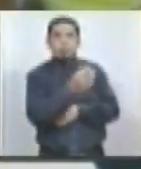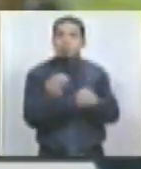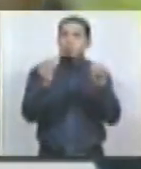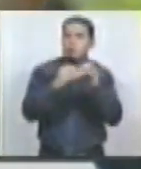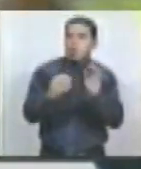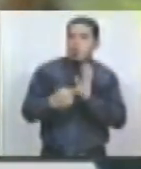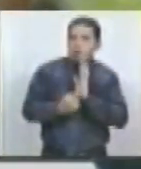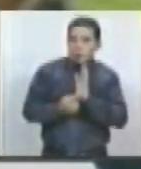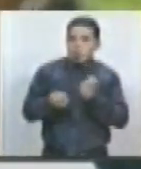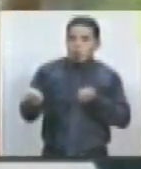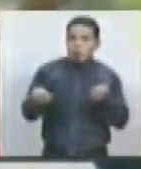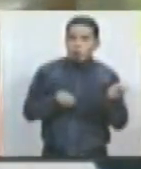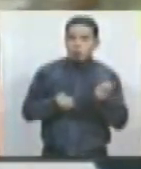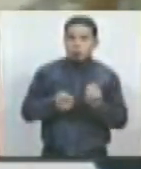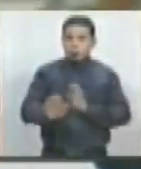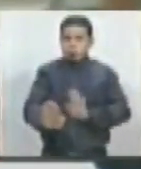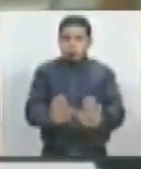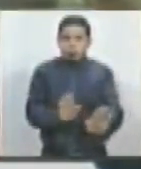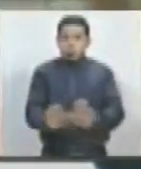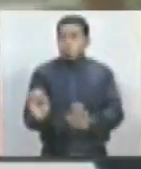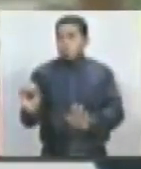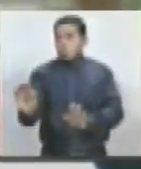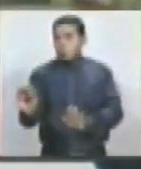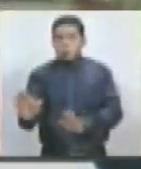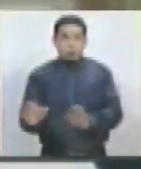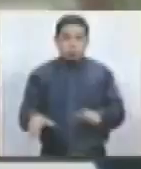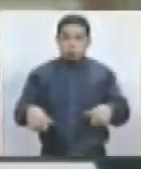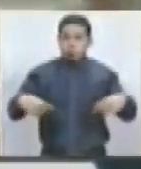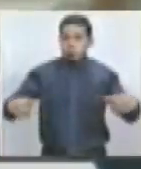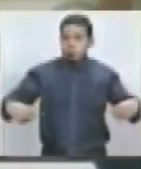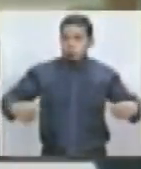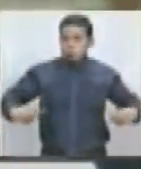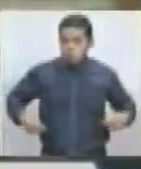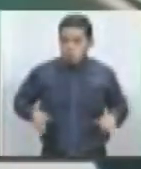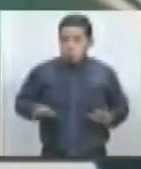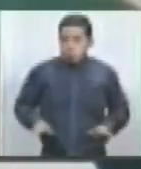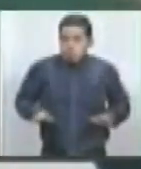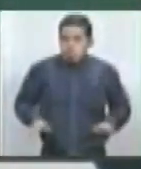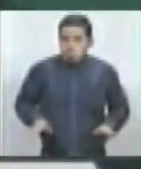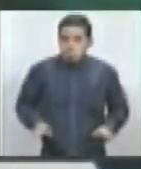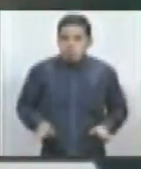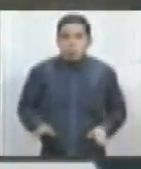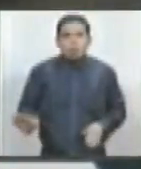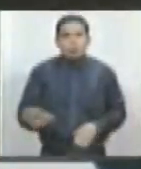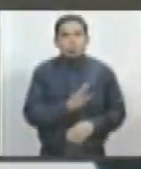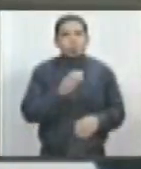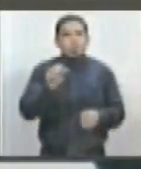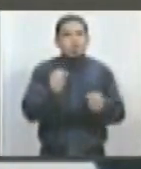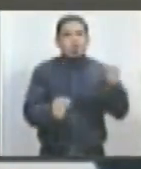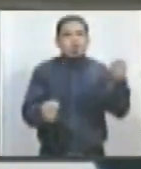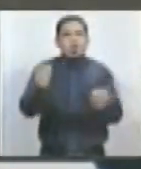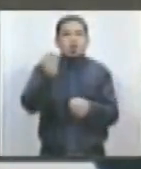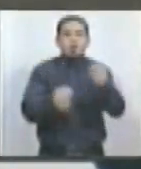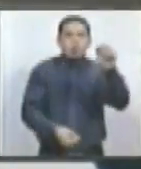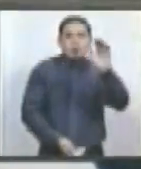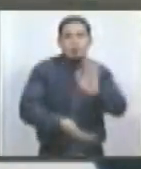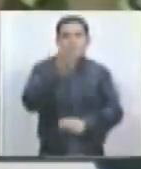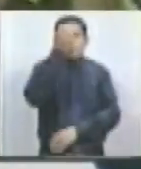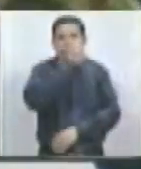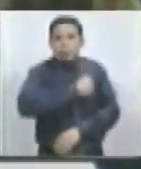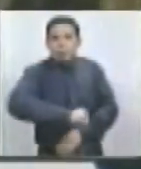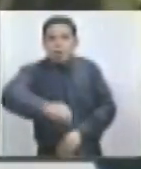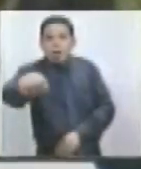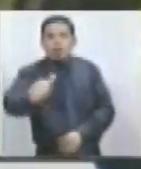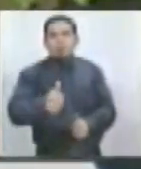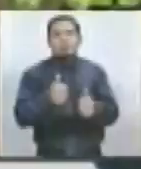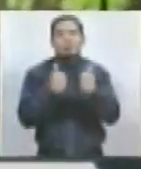un ajuste de frenos, luces, amortiguadores y demás dispositivos de su vehículo para poder realizar un viaje sin percances